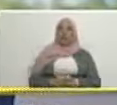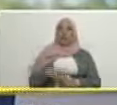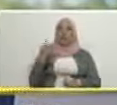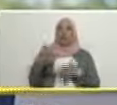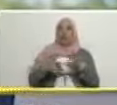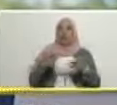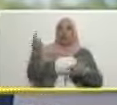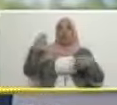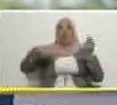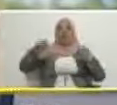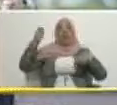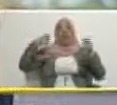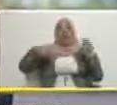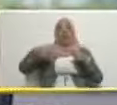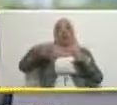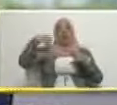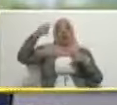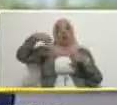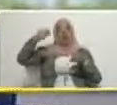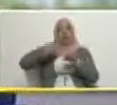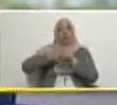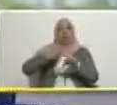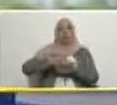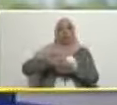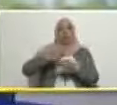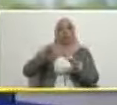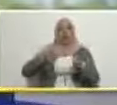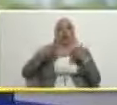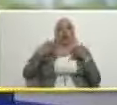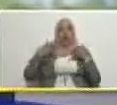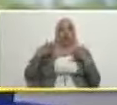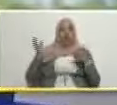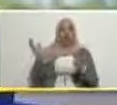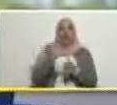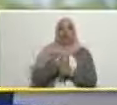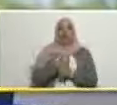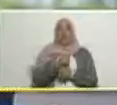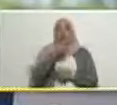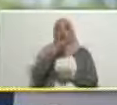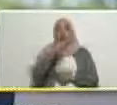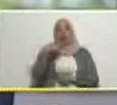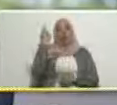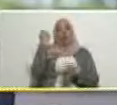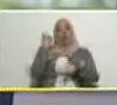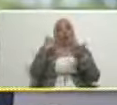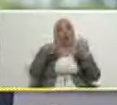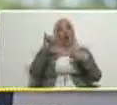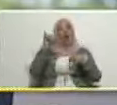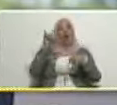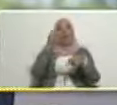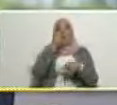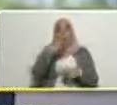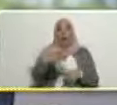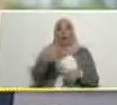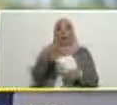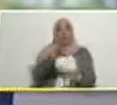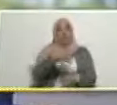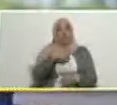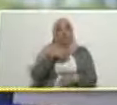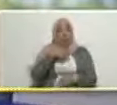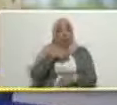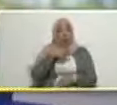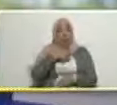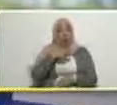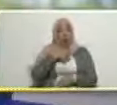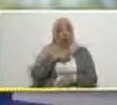este festival de videos y vamos a escoger videos ganadores. Y esos videos ganadores tendrán unos buenos premios para